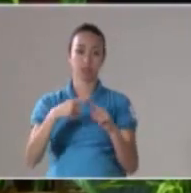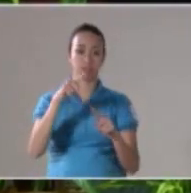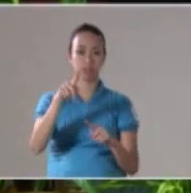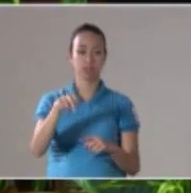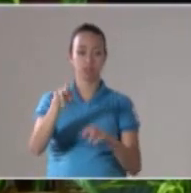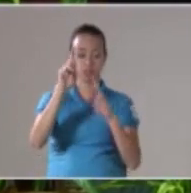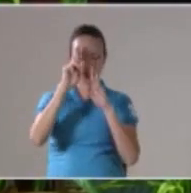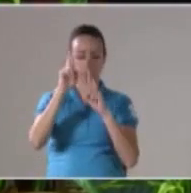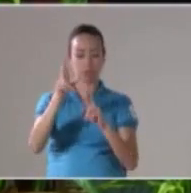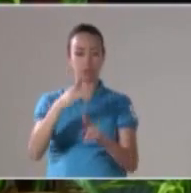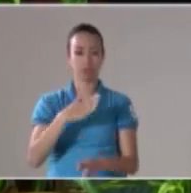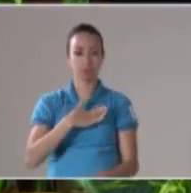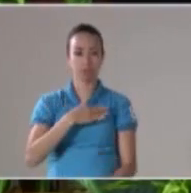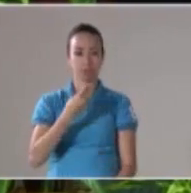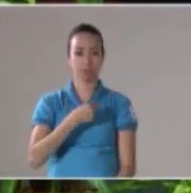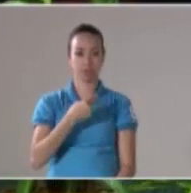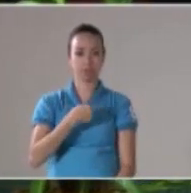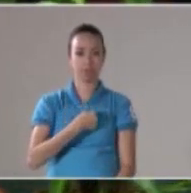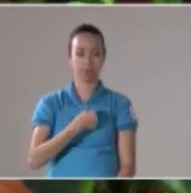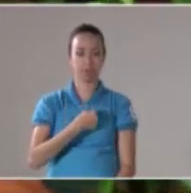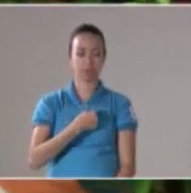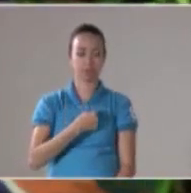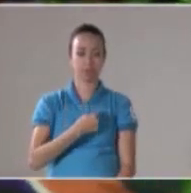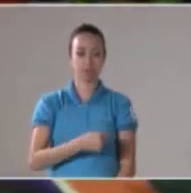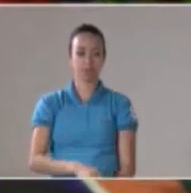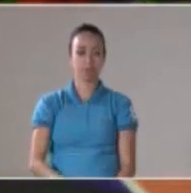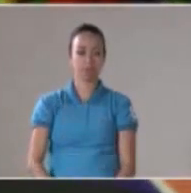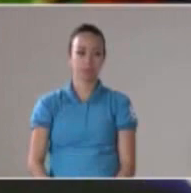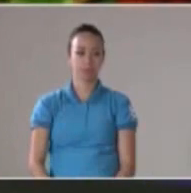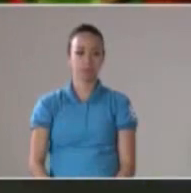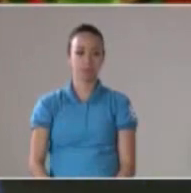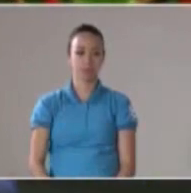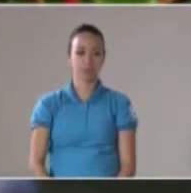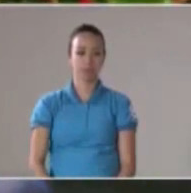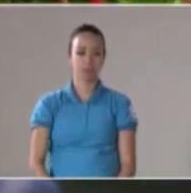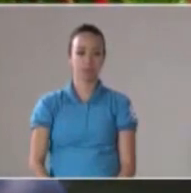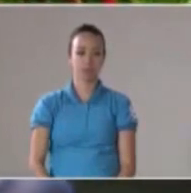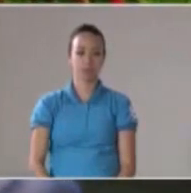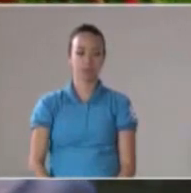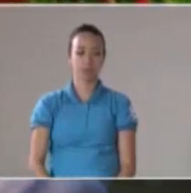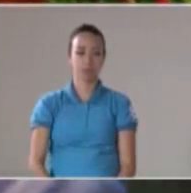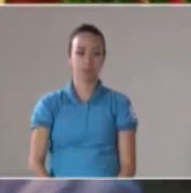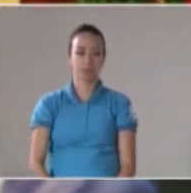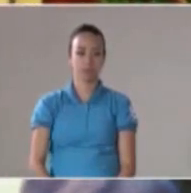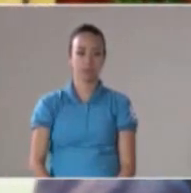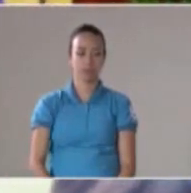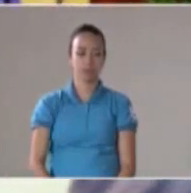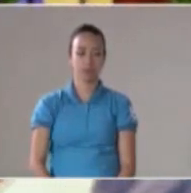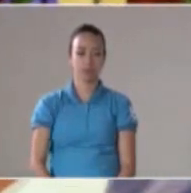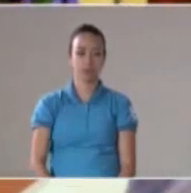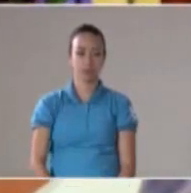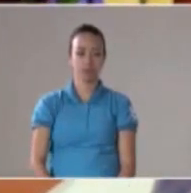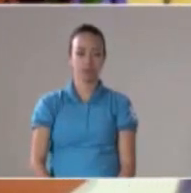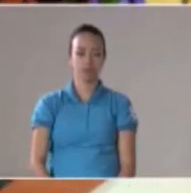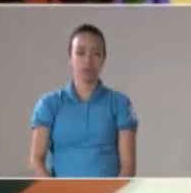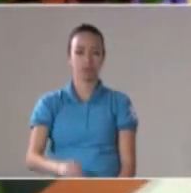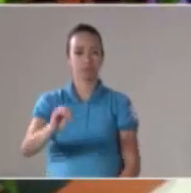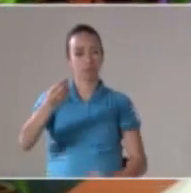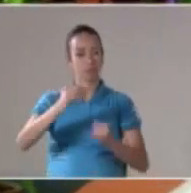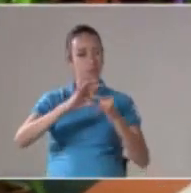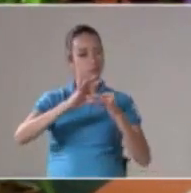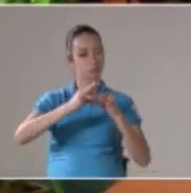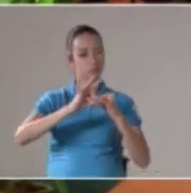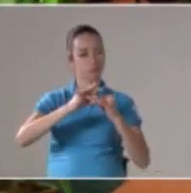estás leyendo? ¿Quién está leyendo? Yo. ¿Quién que manda? Tú, que no sé qué versión estás leyendo,